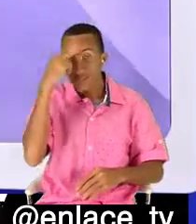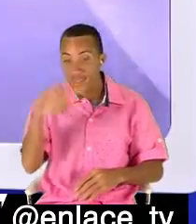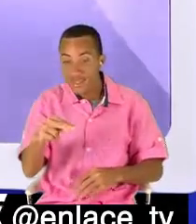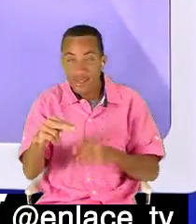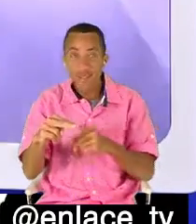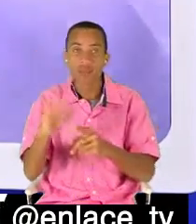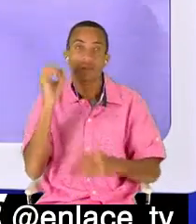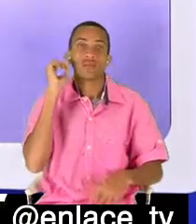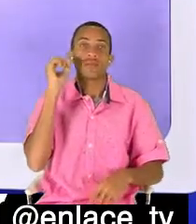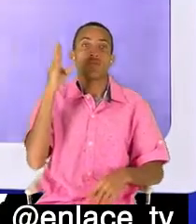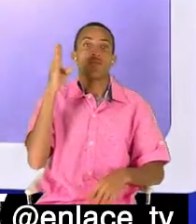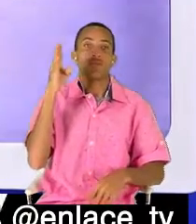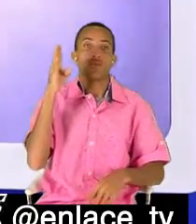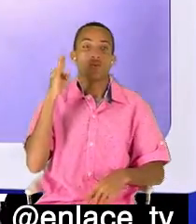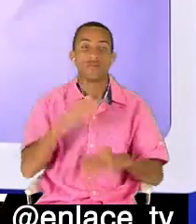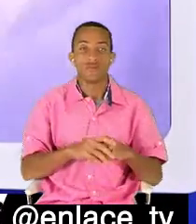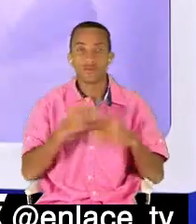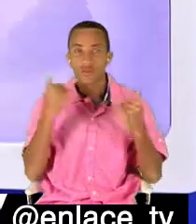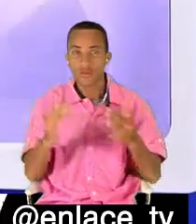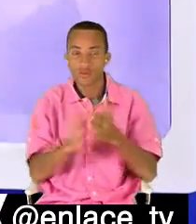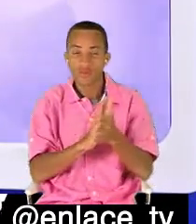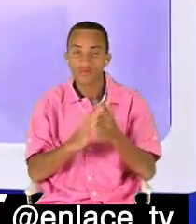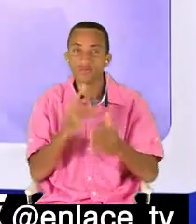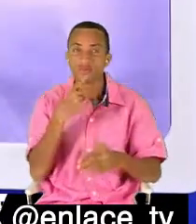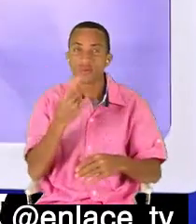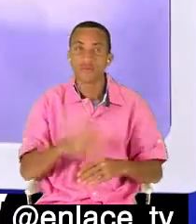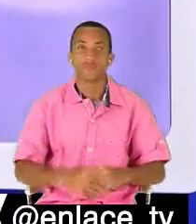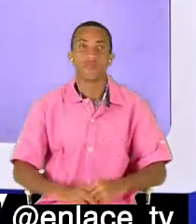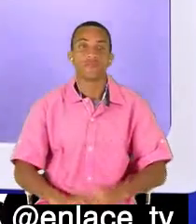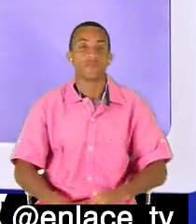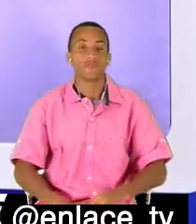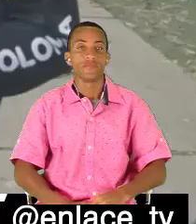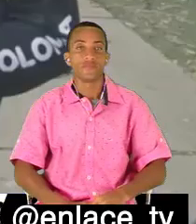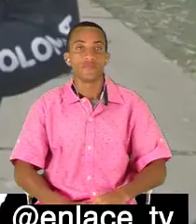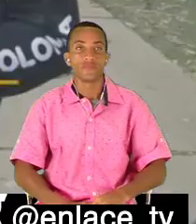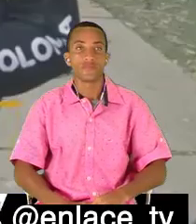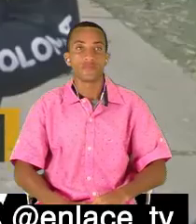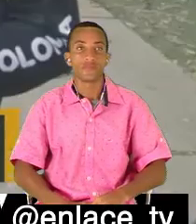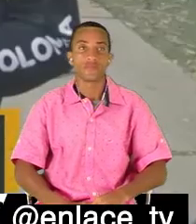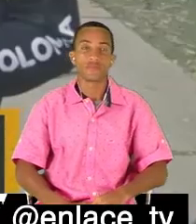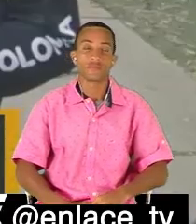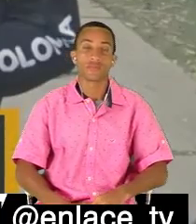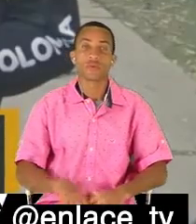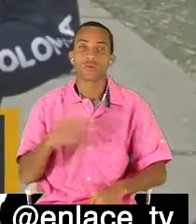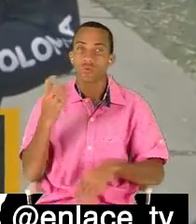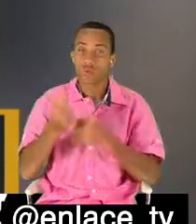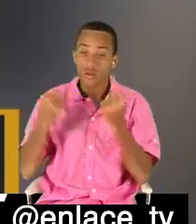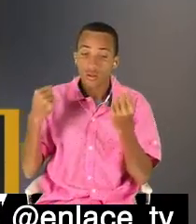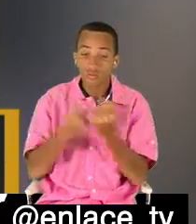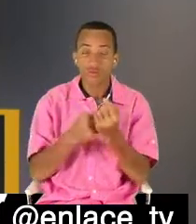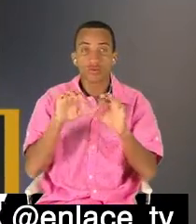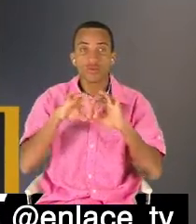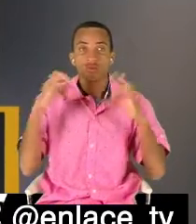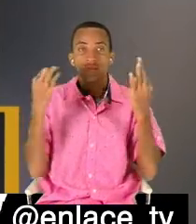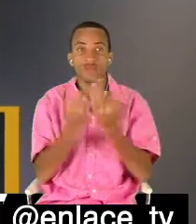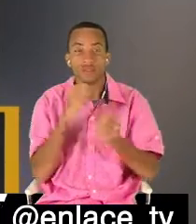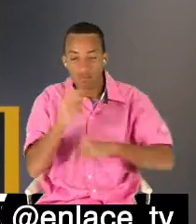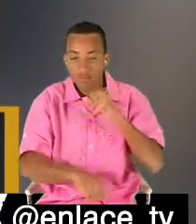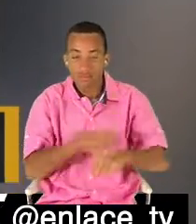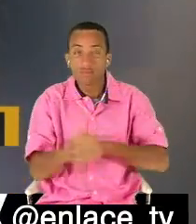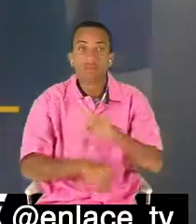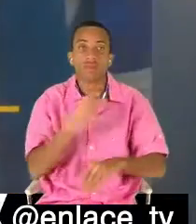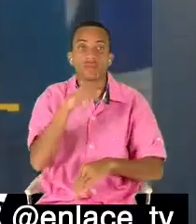el balance de lo que es esta jornada, de lo que fue este campeonato mundial. Otro claro ejemplo de apoyo familiar en el BMX es el de